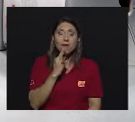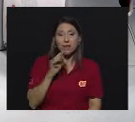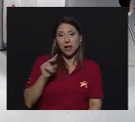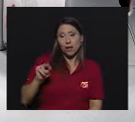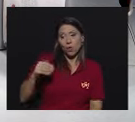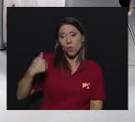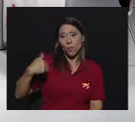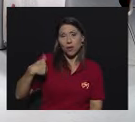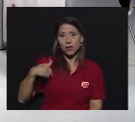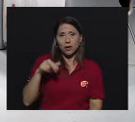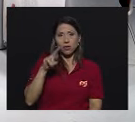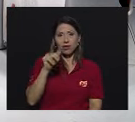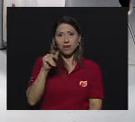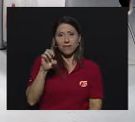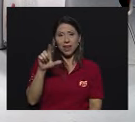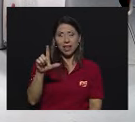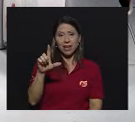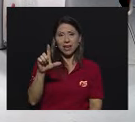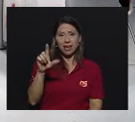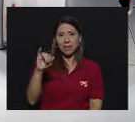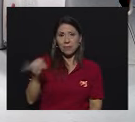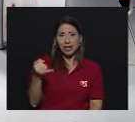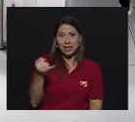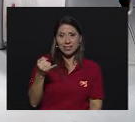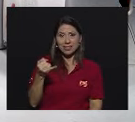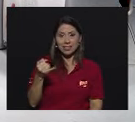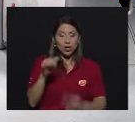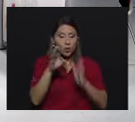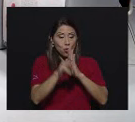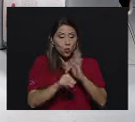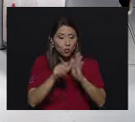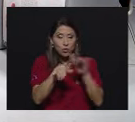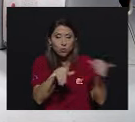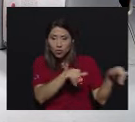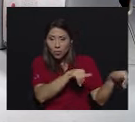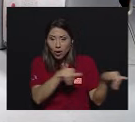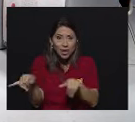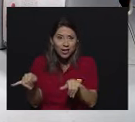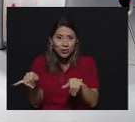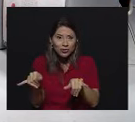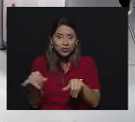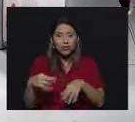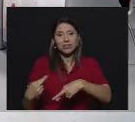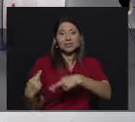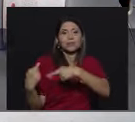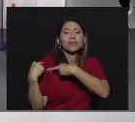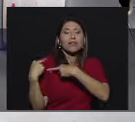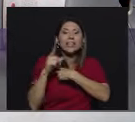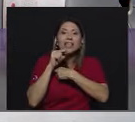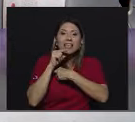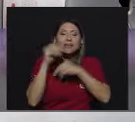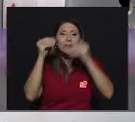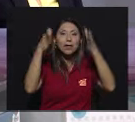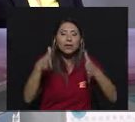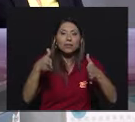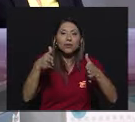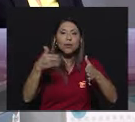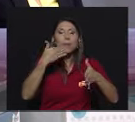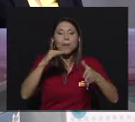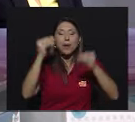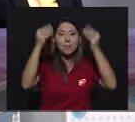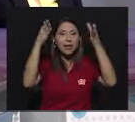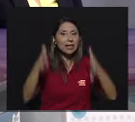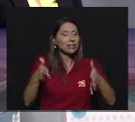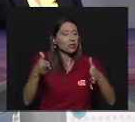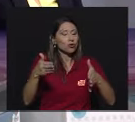compañero Rafael Jiménez, el reto ante currículos homogéneos está en manos del maestro. Un mal maestro hace mucho daño.